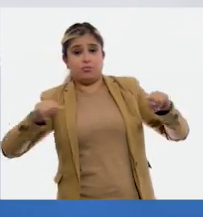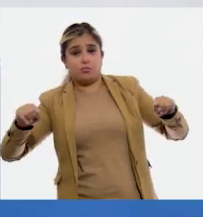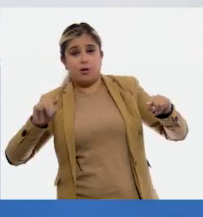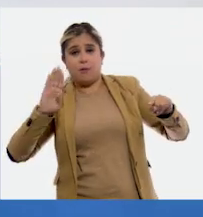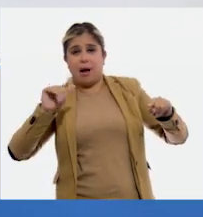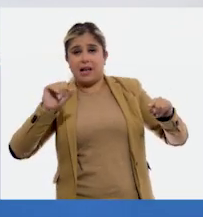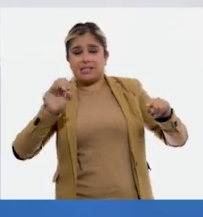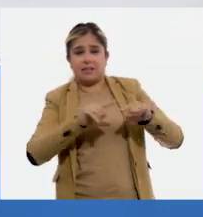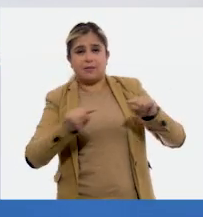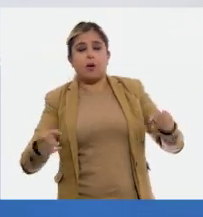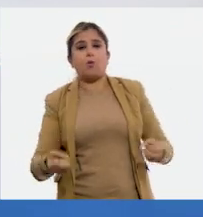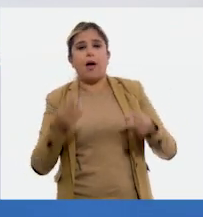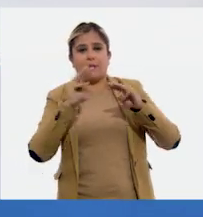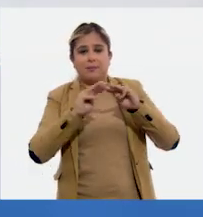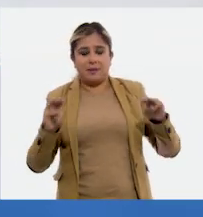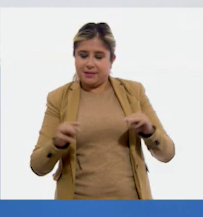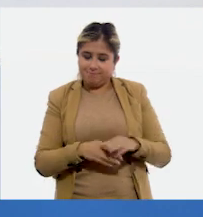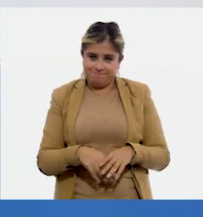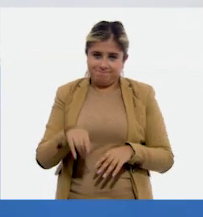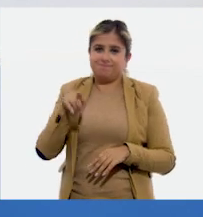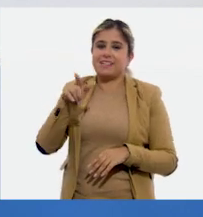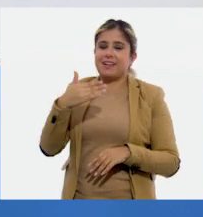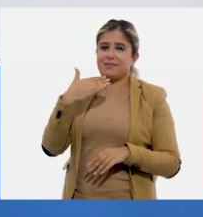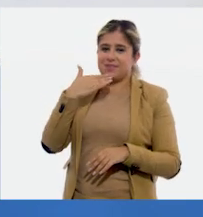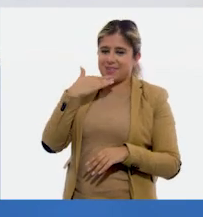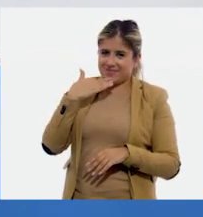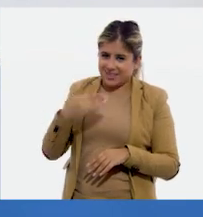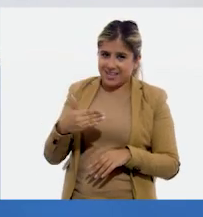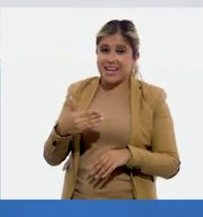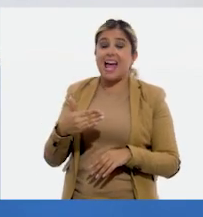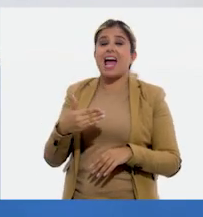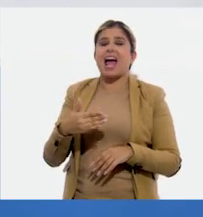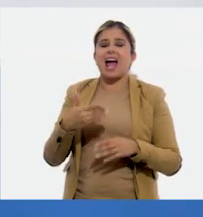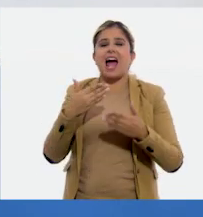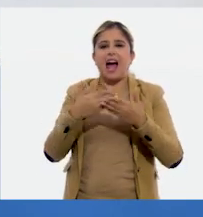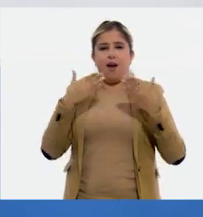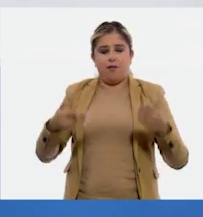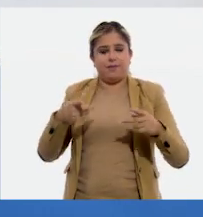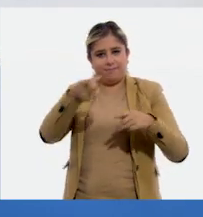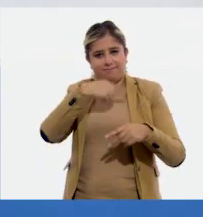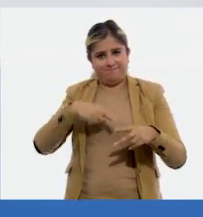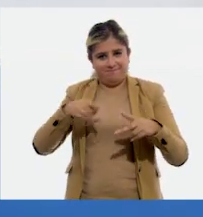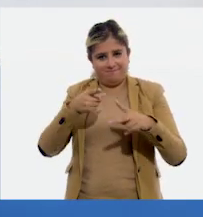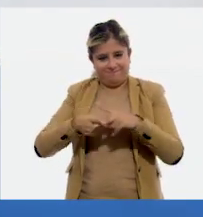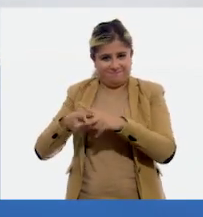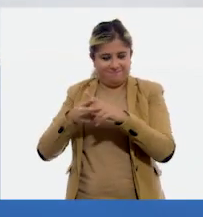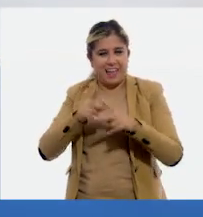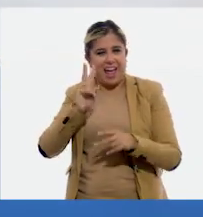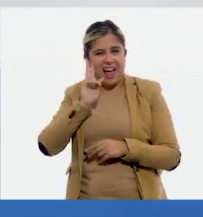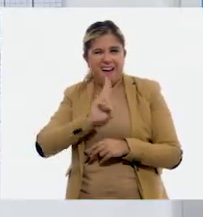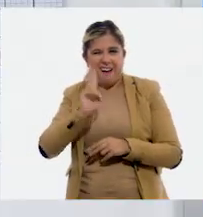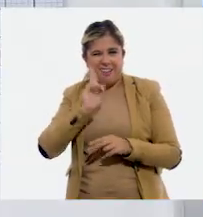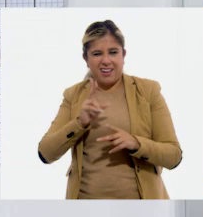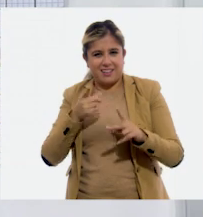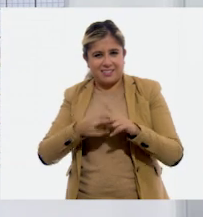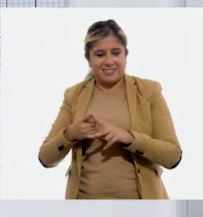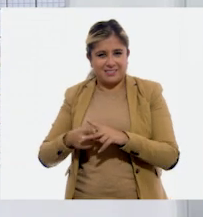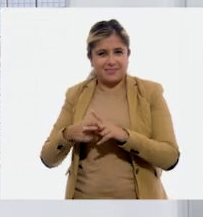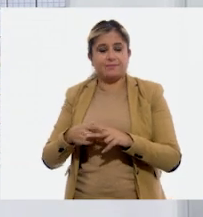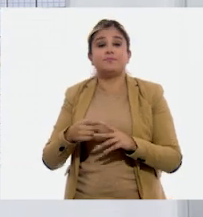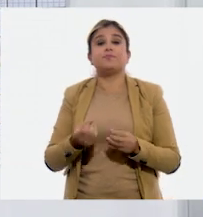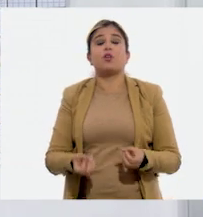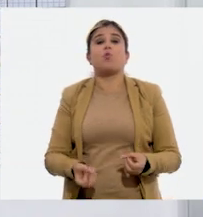base. Muy bien. Entonces vamos a contarle, ¿sí? ¡Contemos! Vamos a